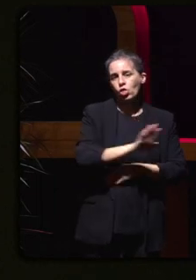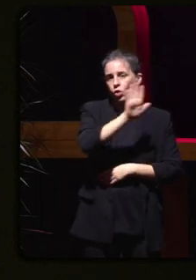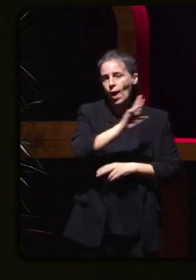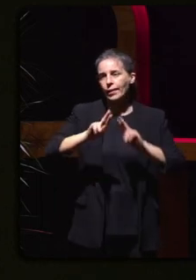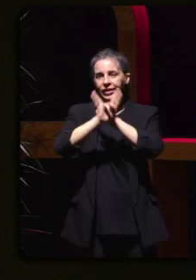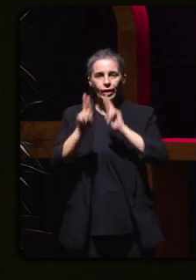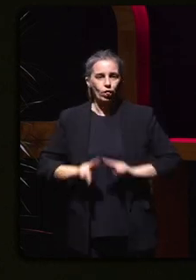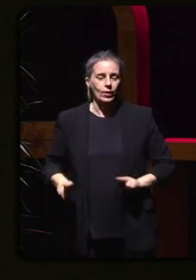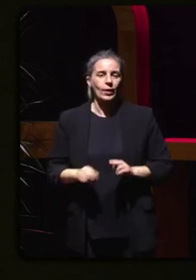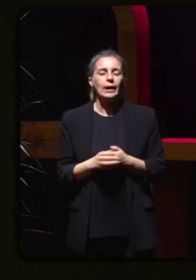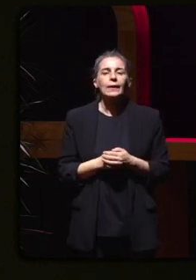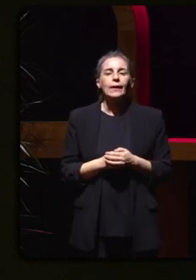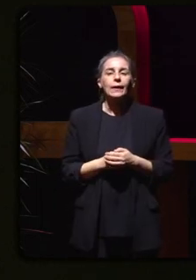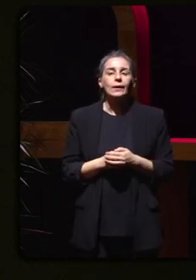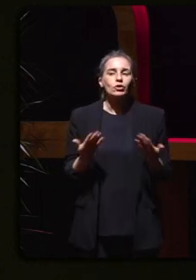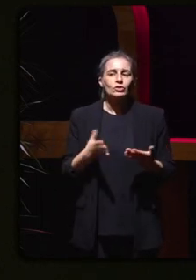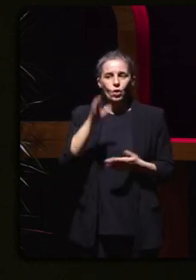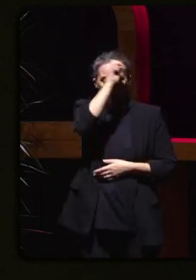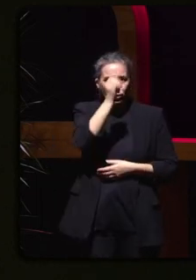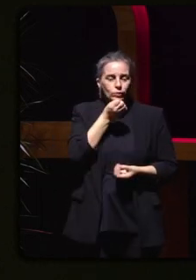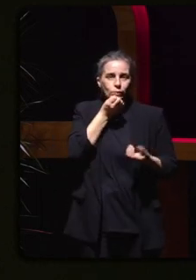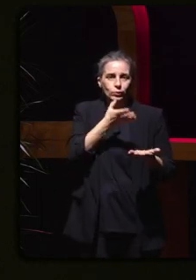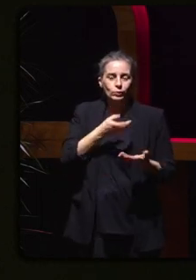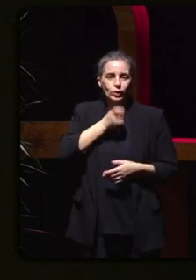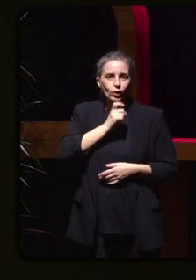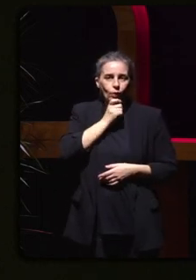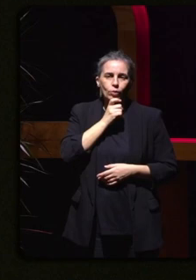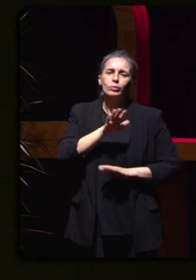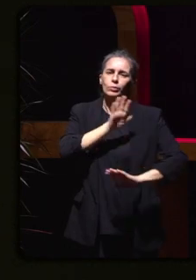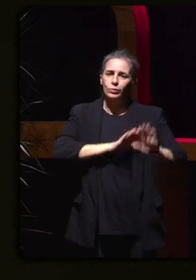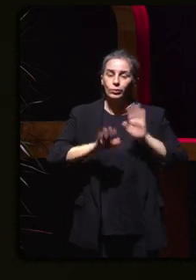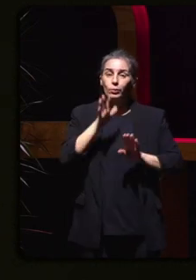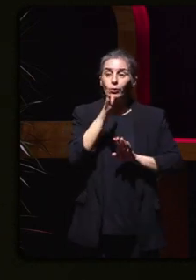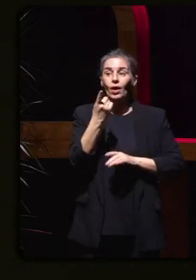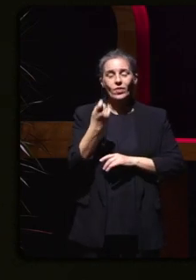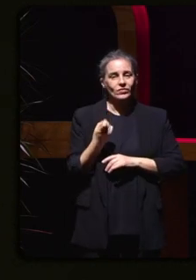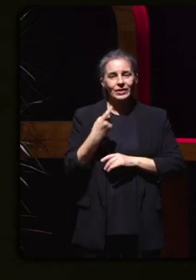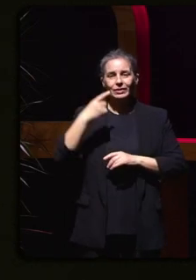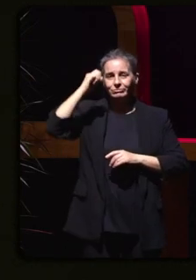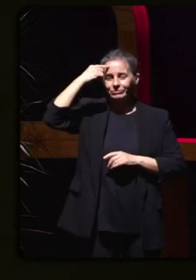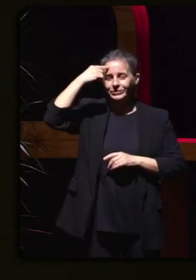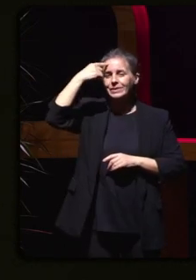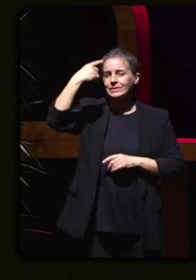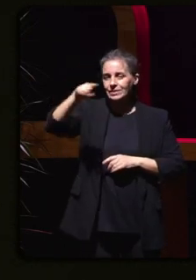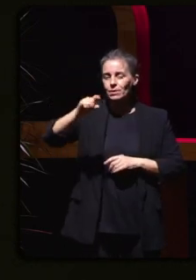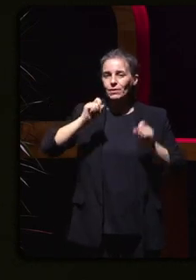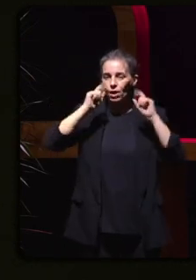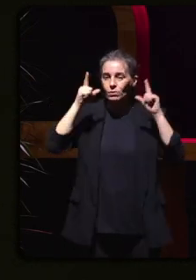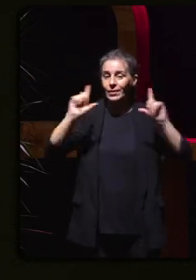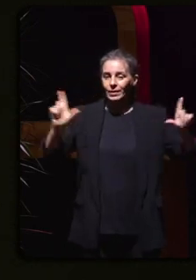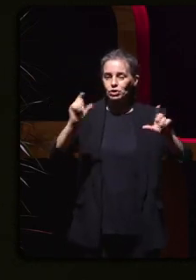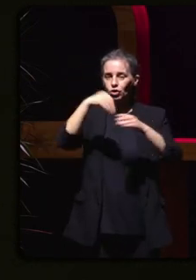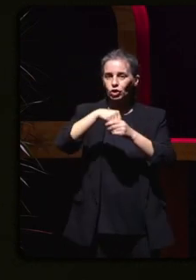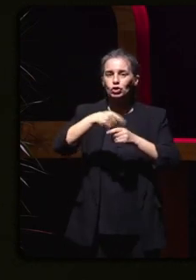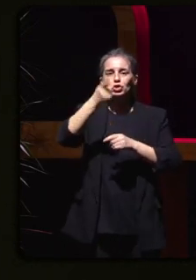Entonces cómo opinar de esto pues es muy complejo porque es verdad que hay que ser plenamente conscientes de que la televisión es mucho más